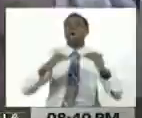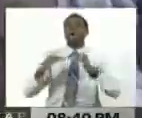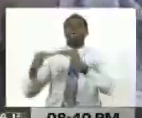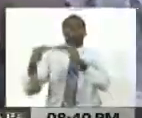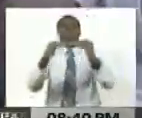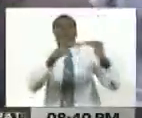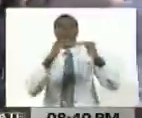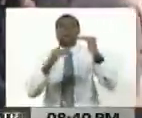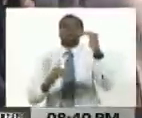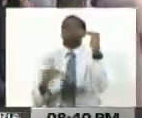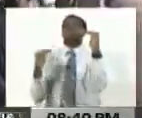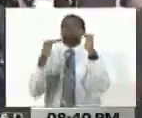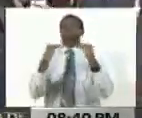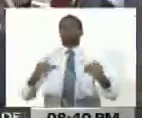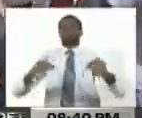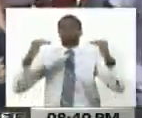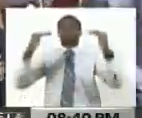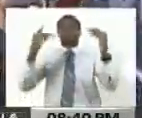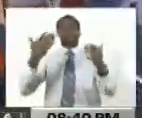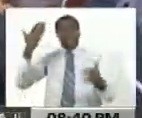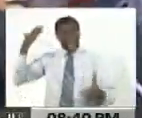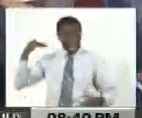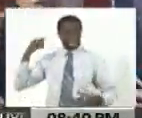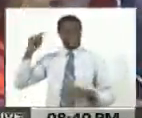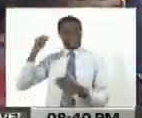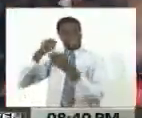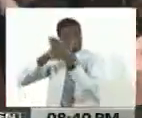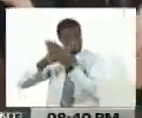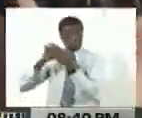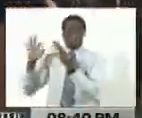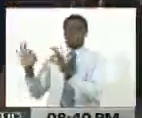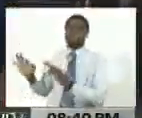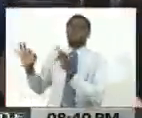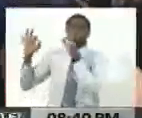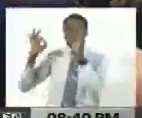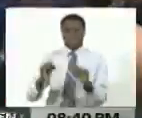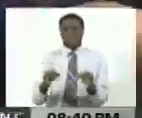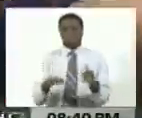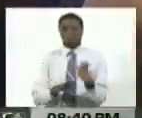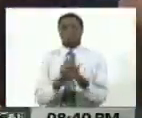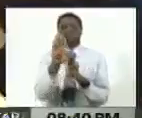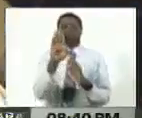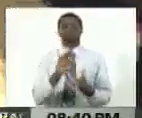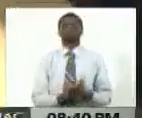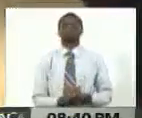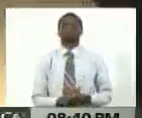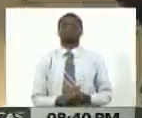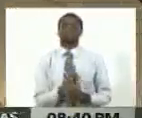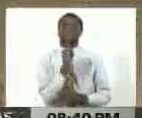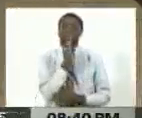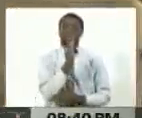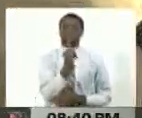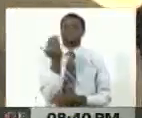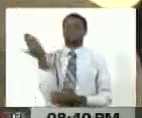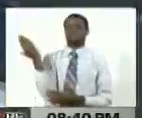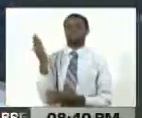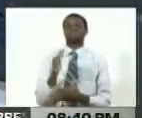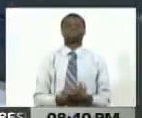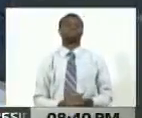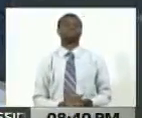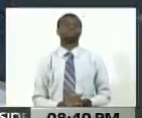y los ideales por los cuales luchó el cantautor del pueblo, Alí I. Andrea López, La